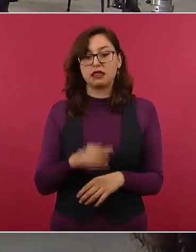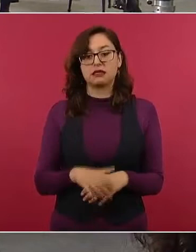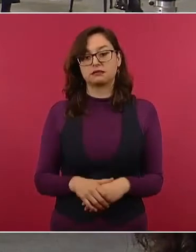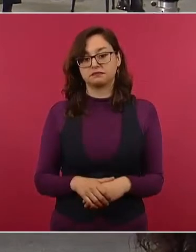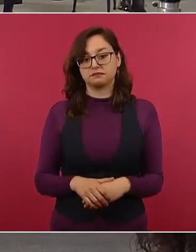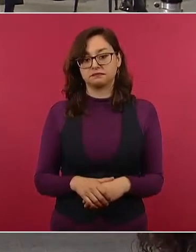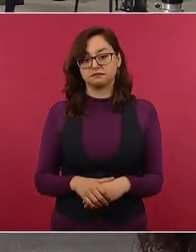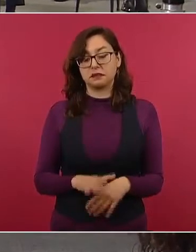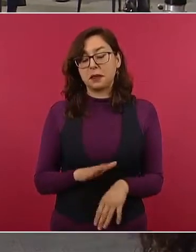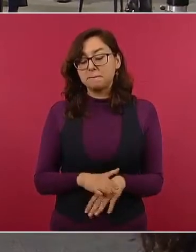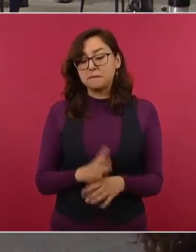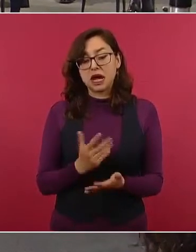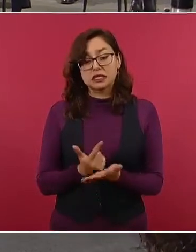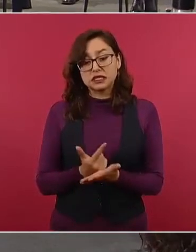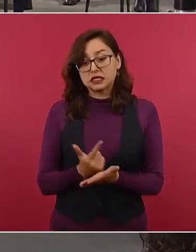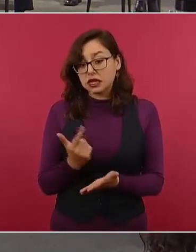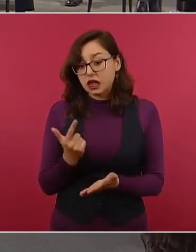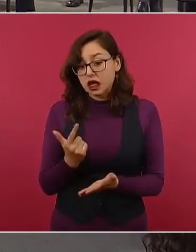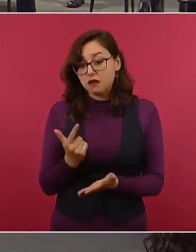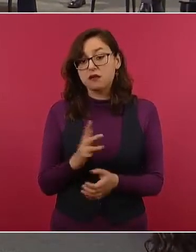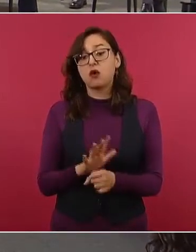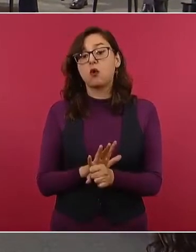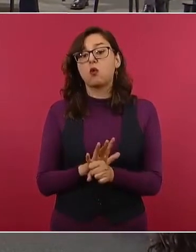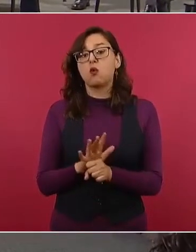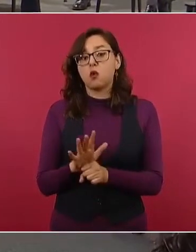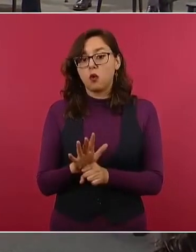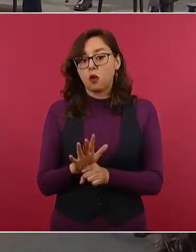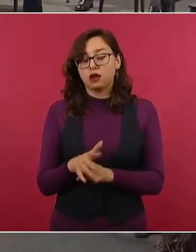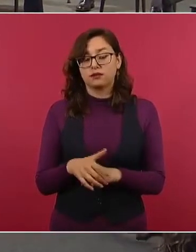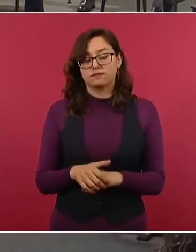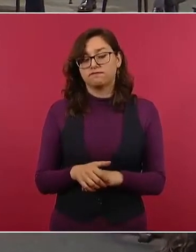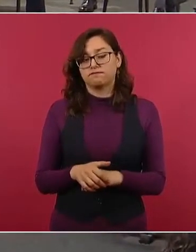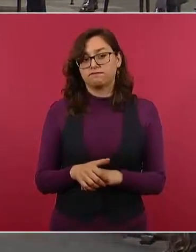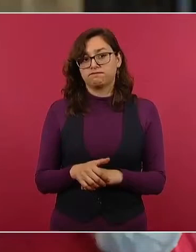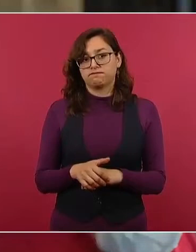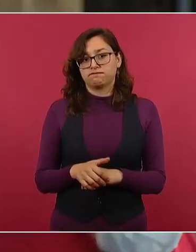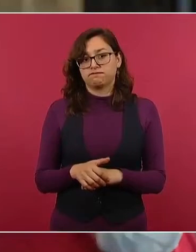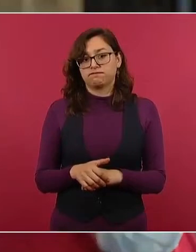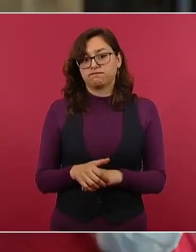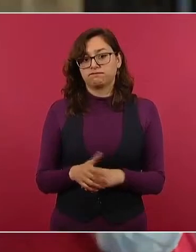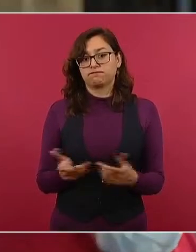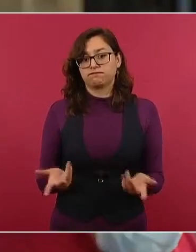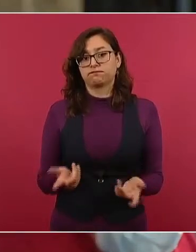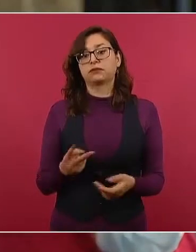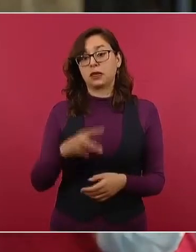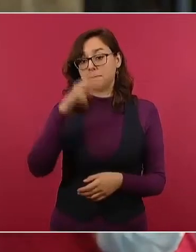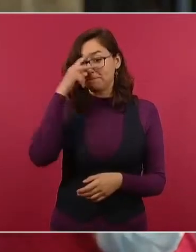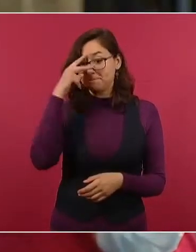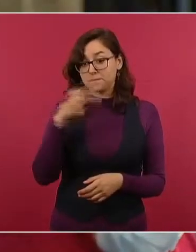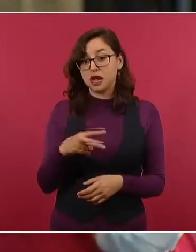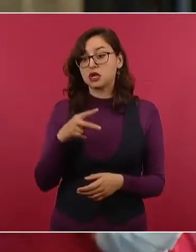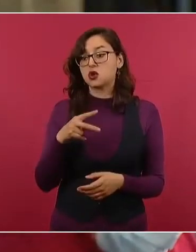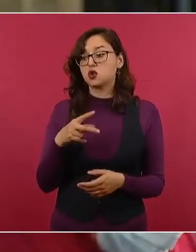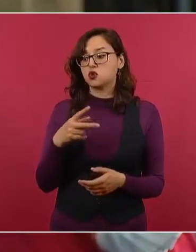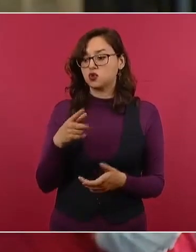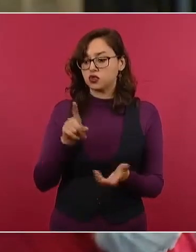presidente, es que no hay una afluencia de mercancías mexicanas en los